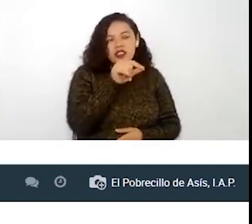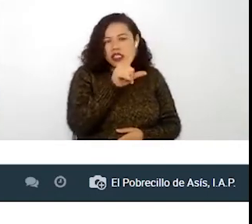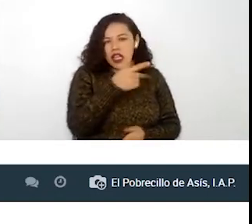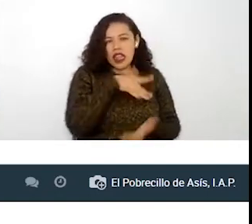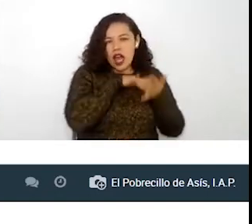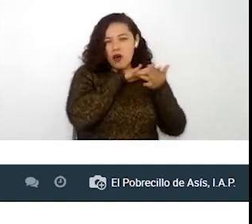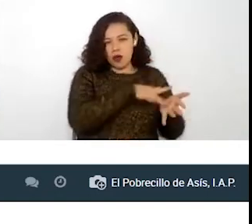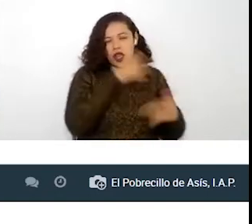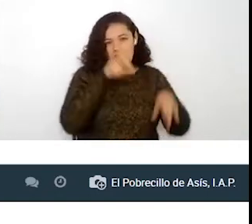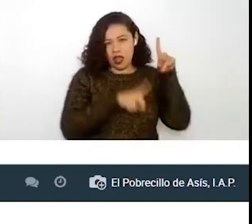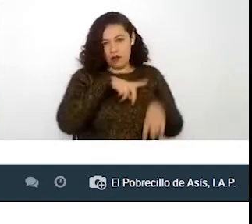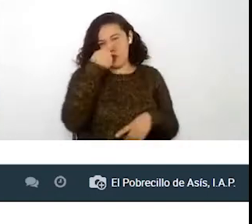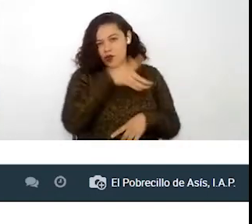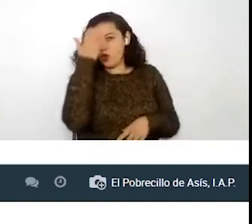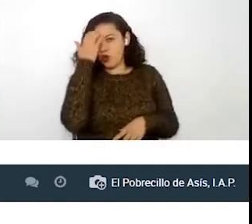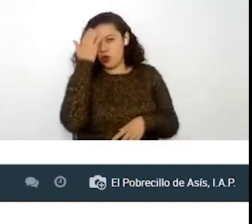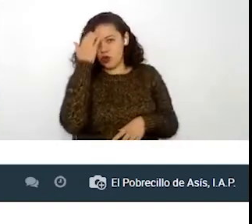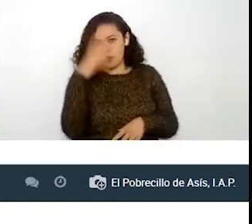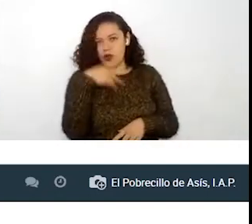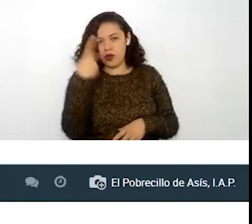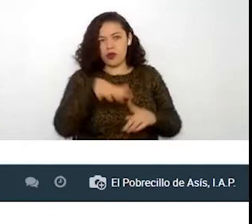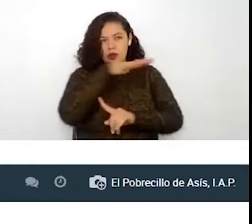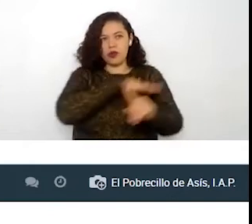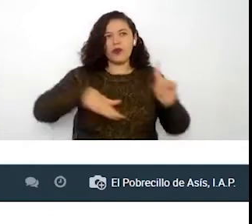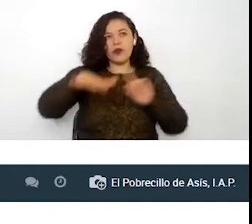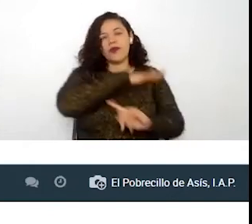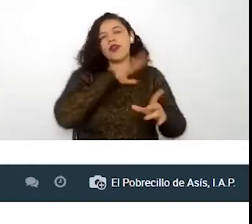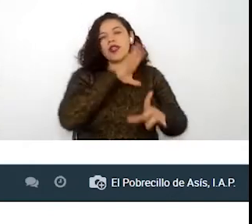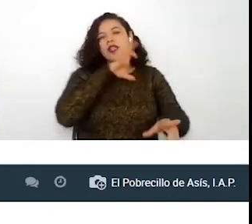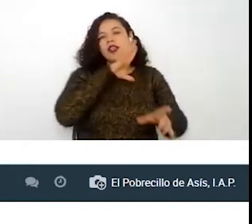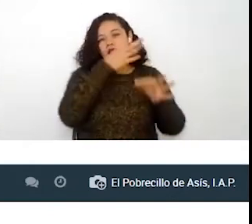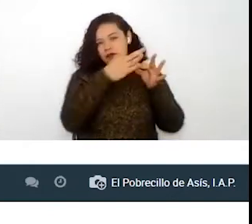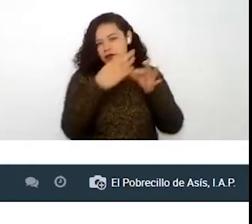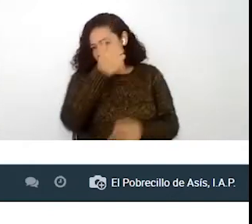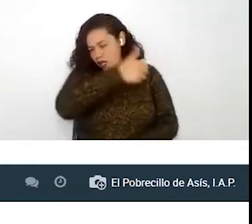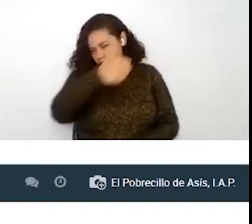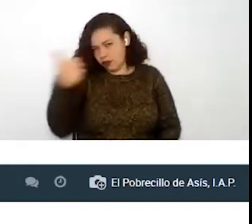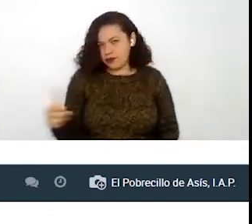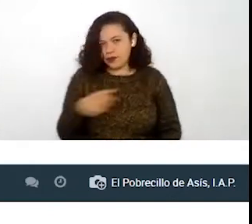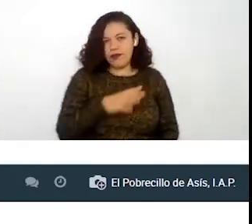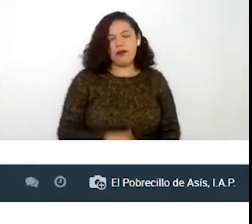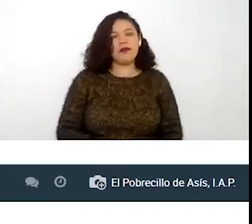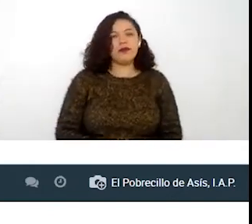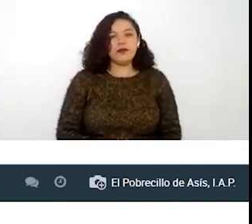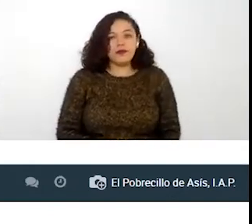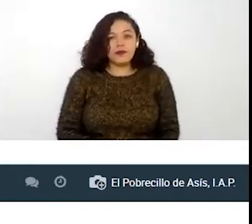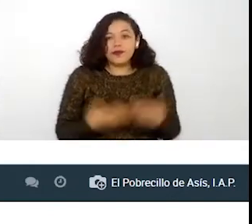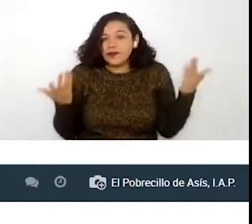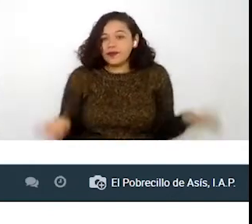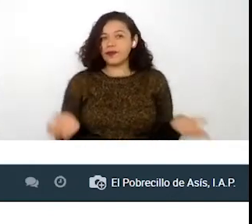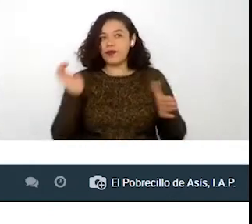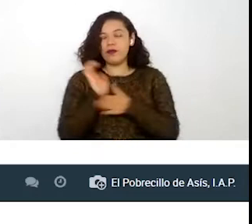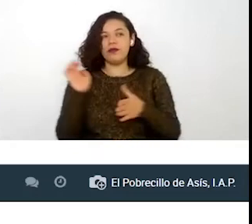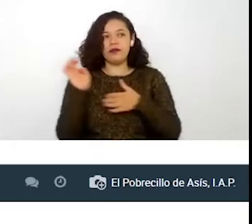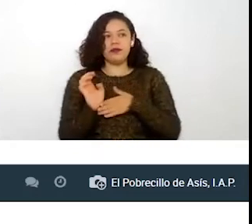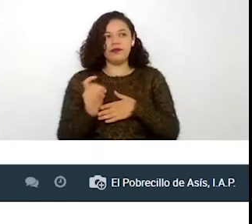dependiendo ustedes conocen ahora sí que su situación específica no de los apoyos que obtengan entonces en este caso yo